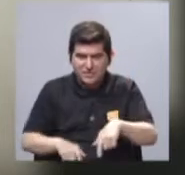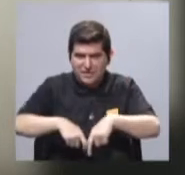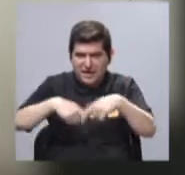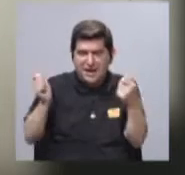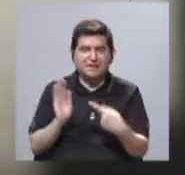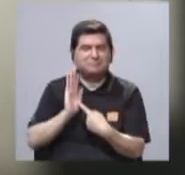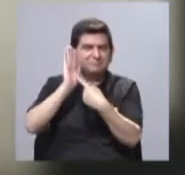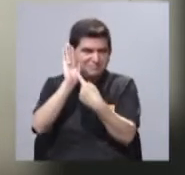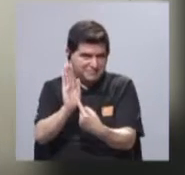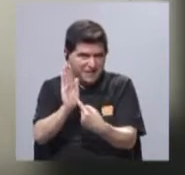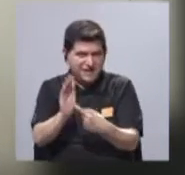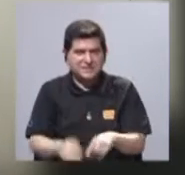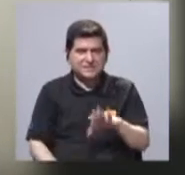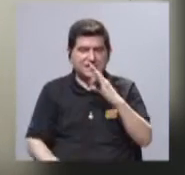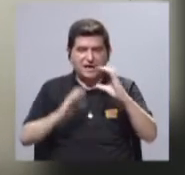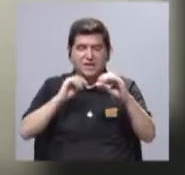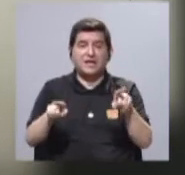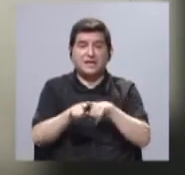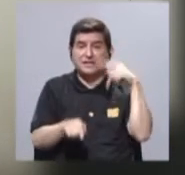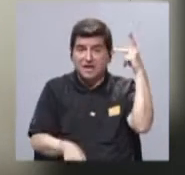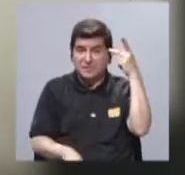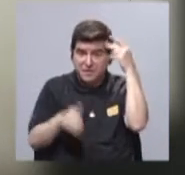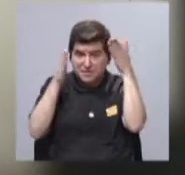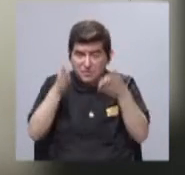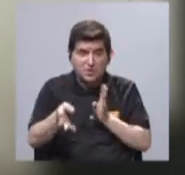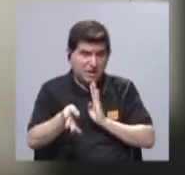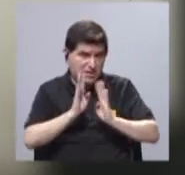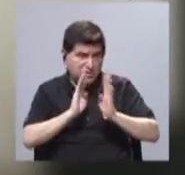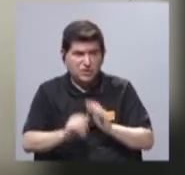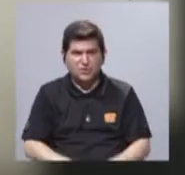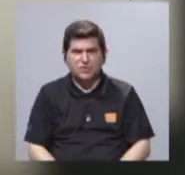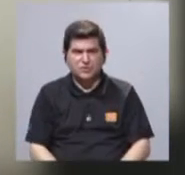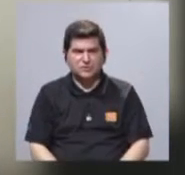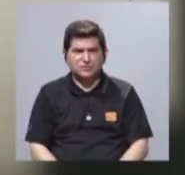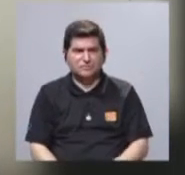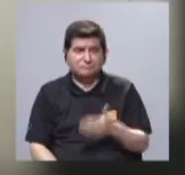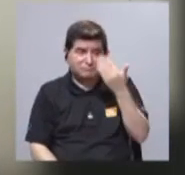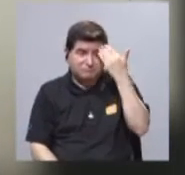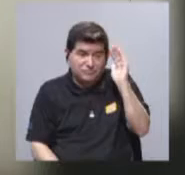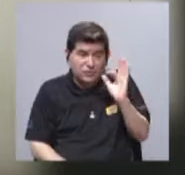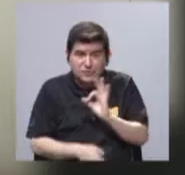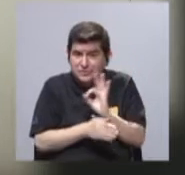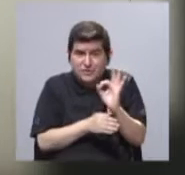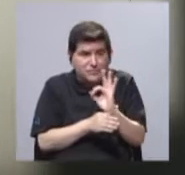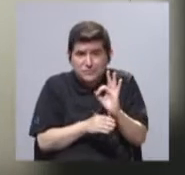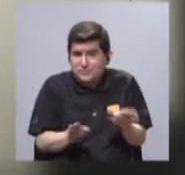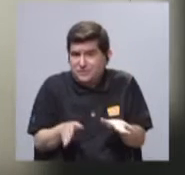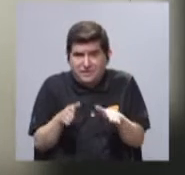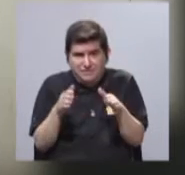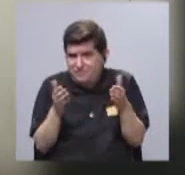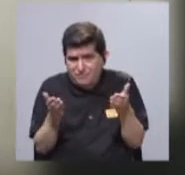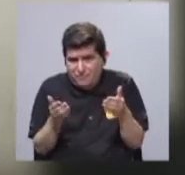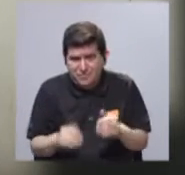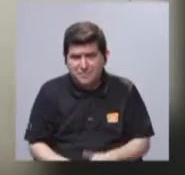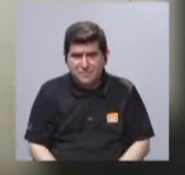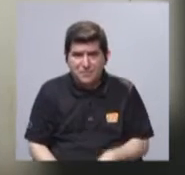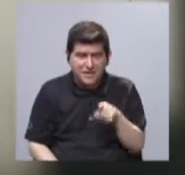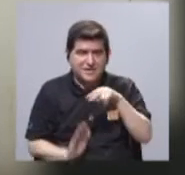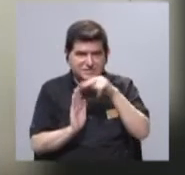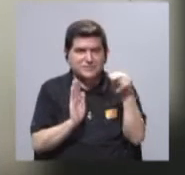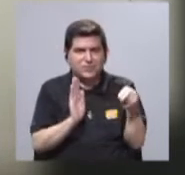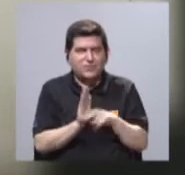prensa en los medios incluso por los políticos con tantas declaraciones no no es así como funciona la protección de rebaño es un